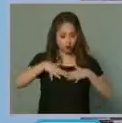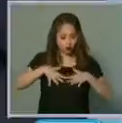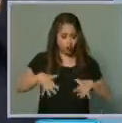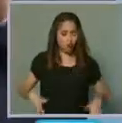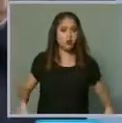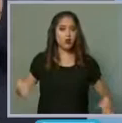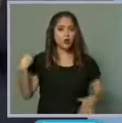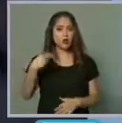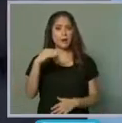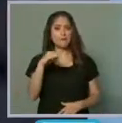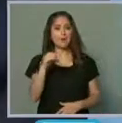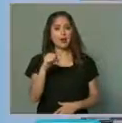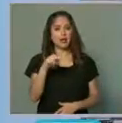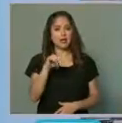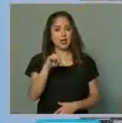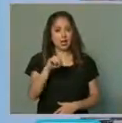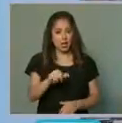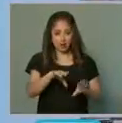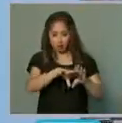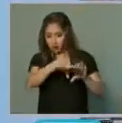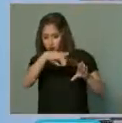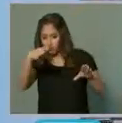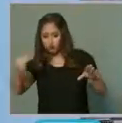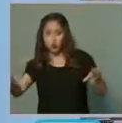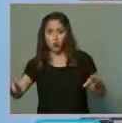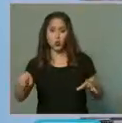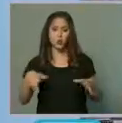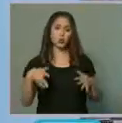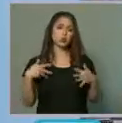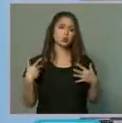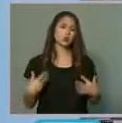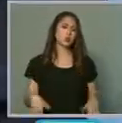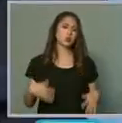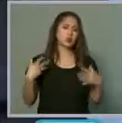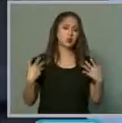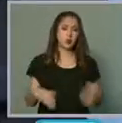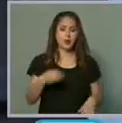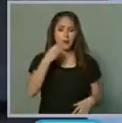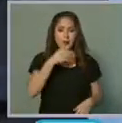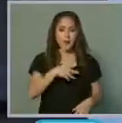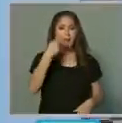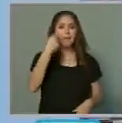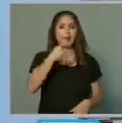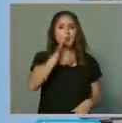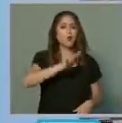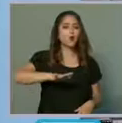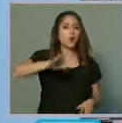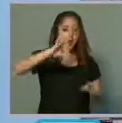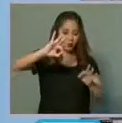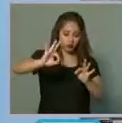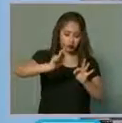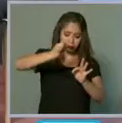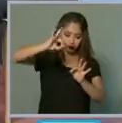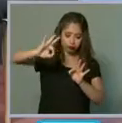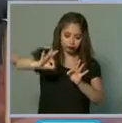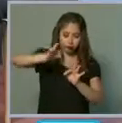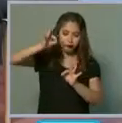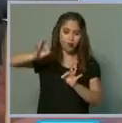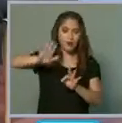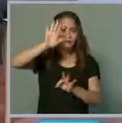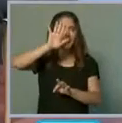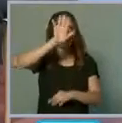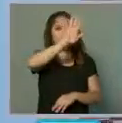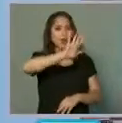por eso si ustedes ven los mantones de Manila son preciosos. Los motivos son muy asiáticos Claro, también. el tipo bordado,